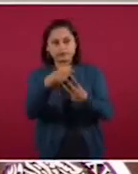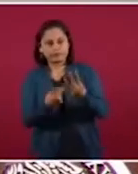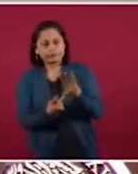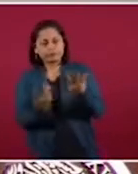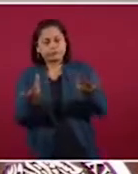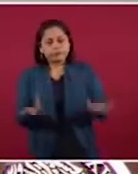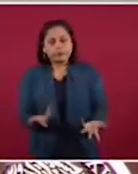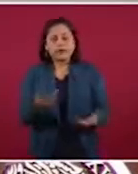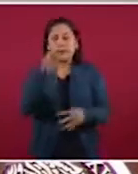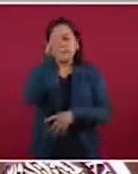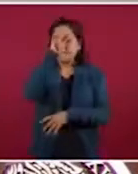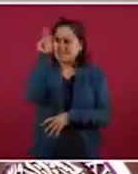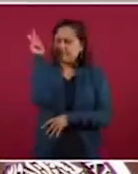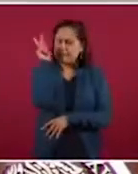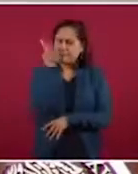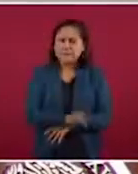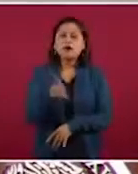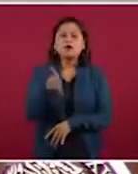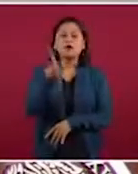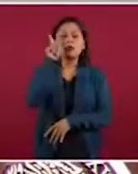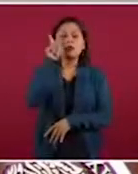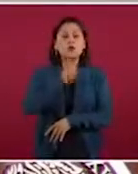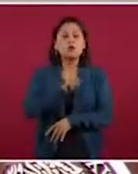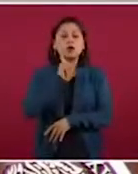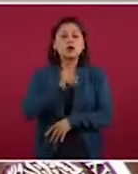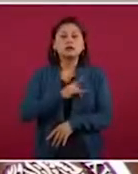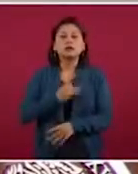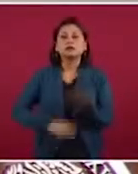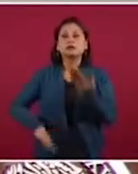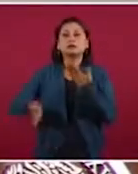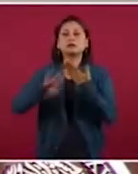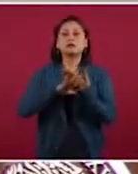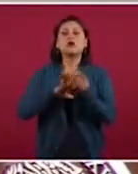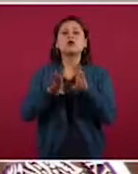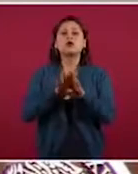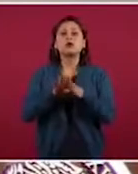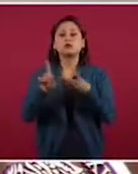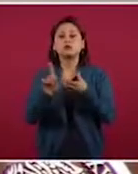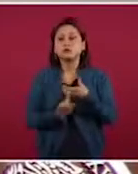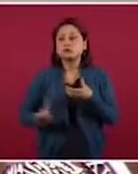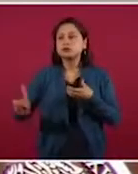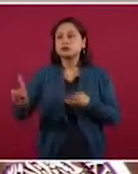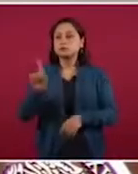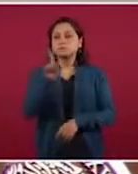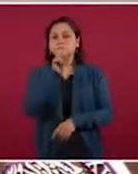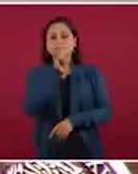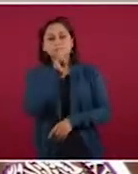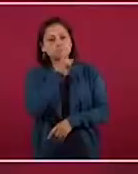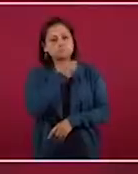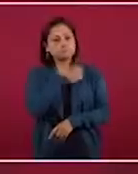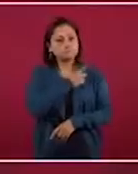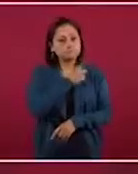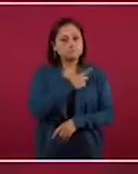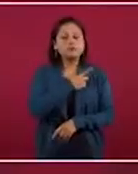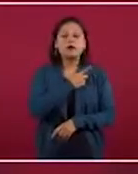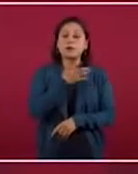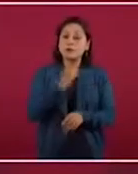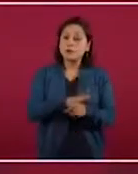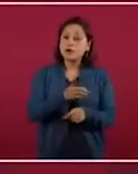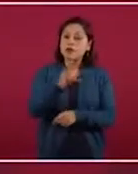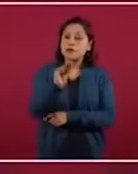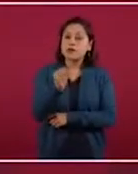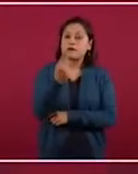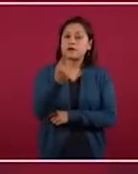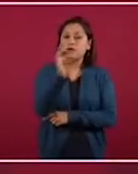que padecen la violencia se aíslan, la padecen a solas y en silencio. 91% de las víctimas